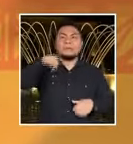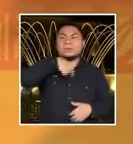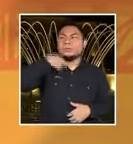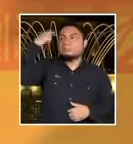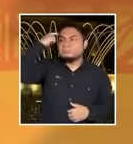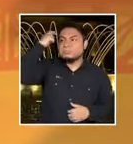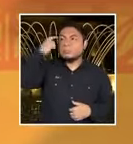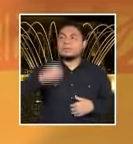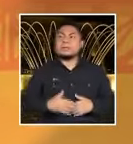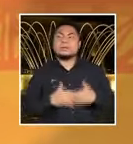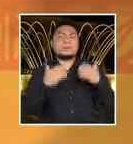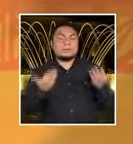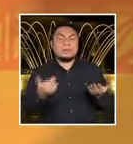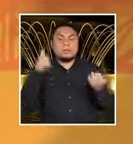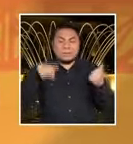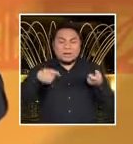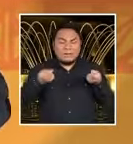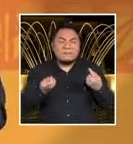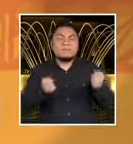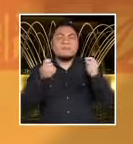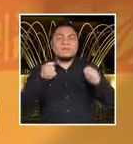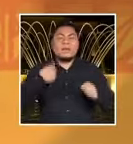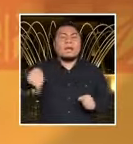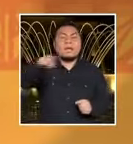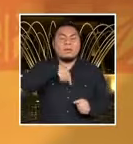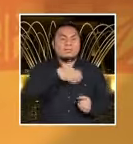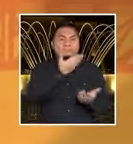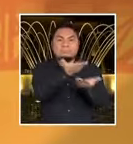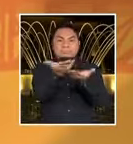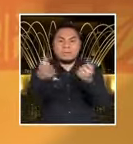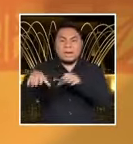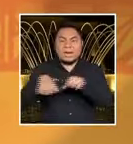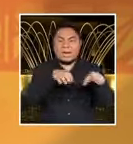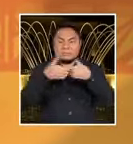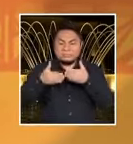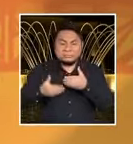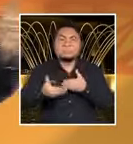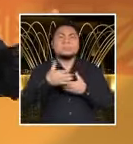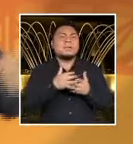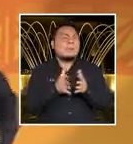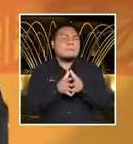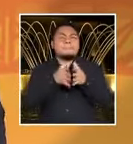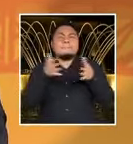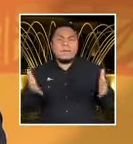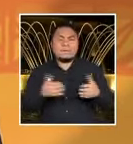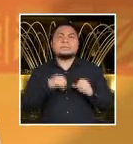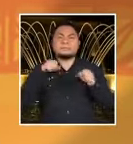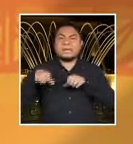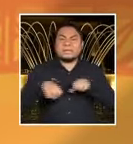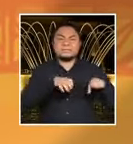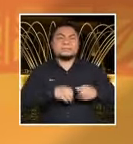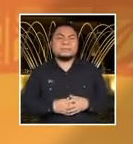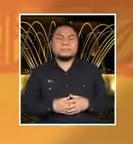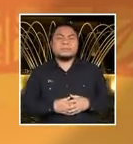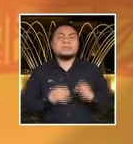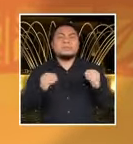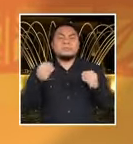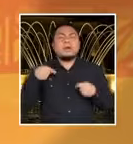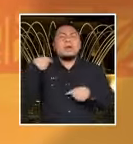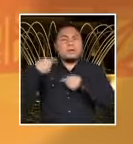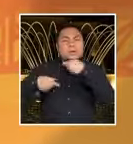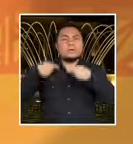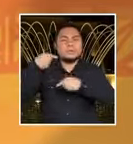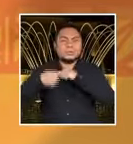conscientes que el esfuerzo que nos toca hacer por delante es mucho mayor el que lo hacíamos